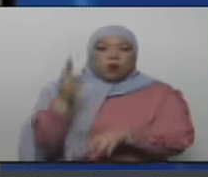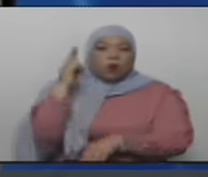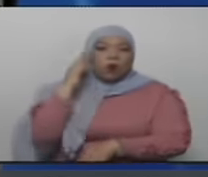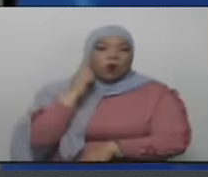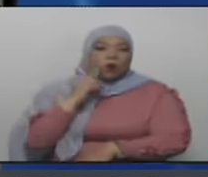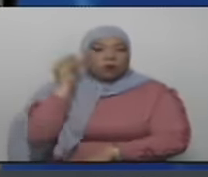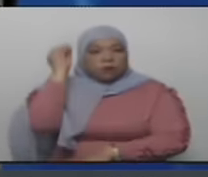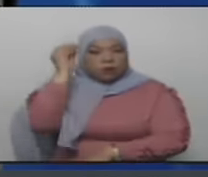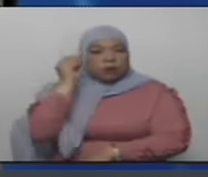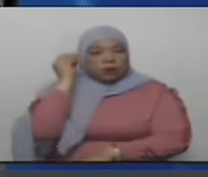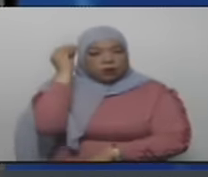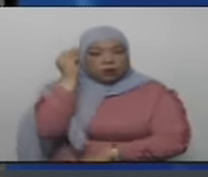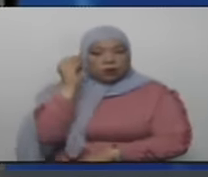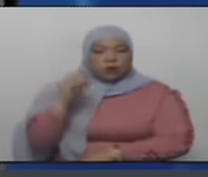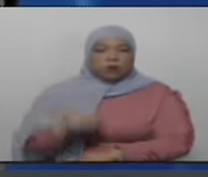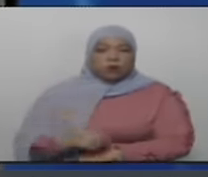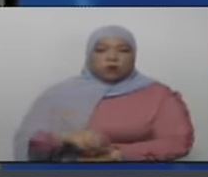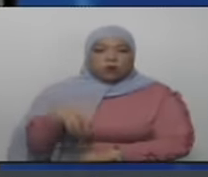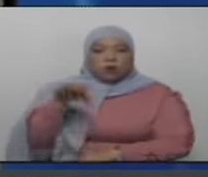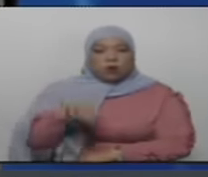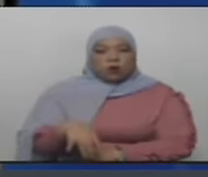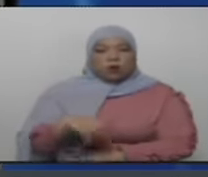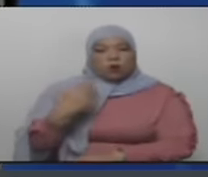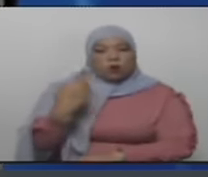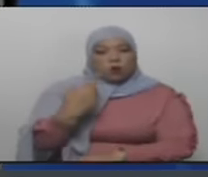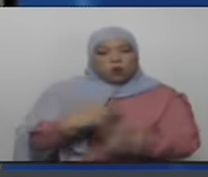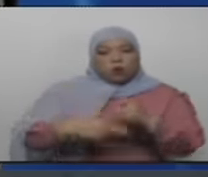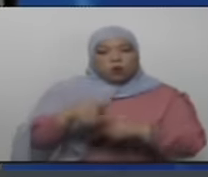bolivarianismo, del Estado por construir.